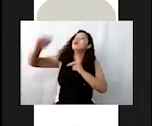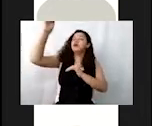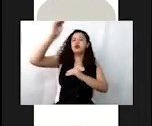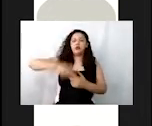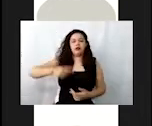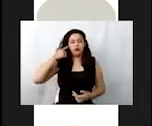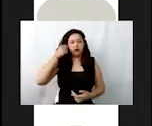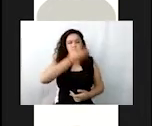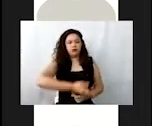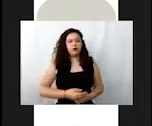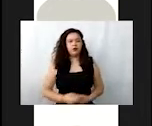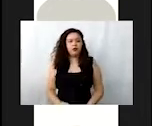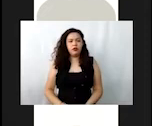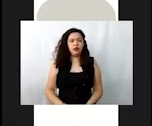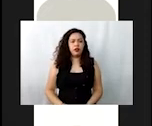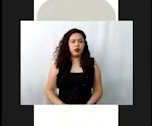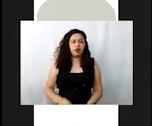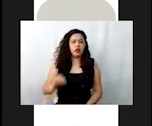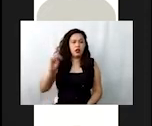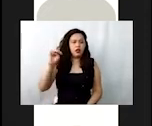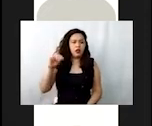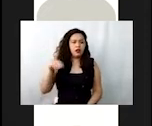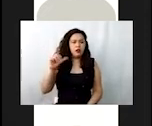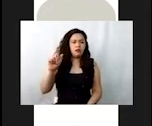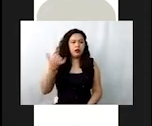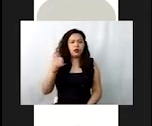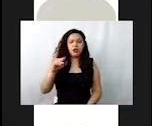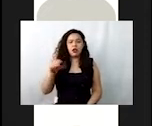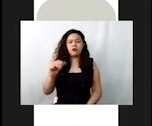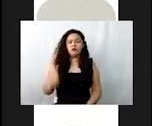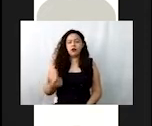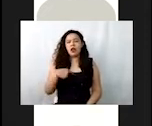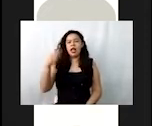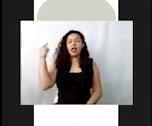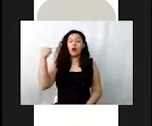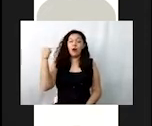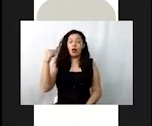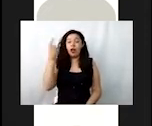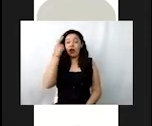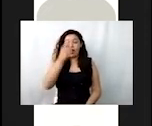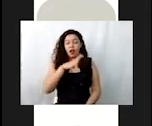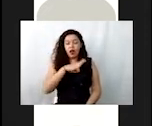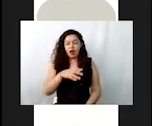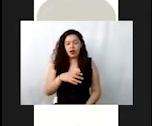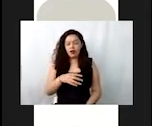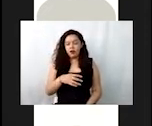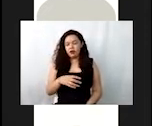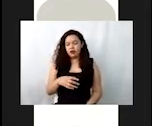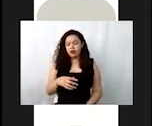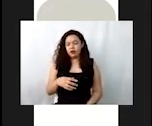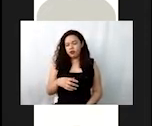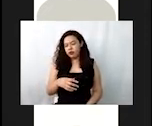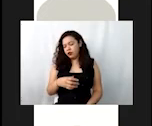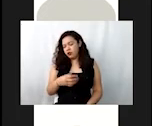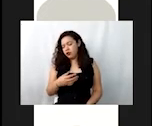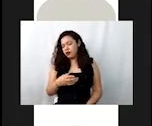caso es el de Mayama, la Fundación Mayama, que está acá en Guadalajara. Y pues bueno, que es a